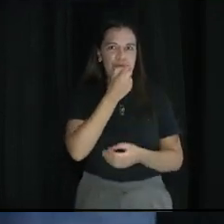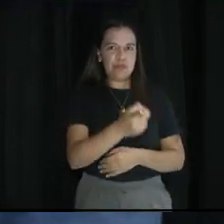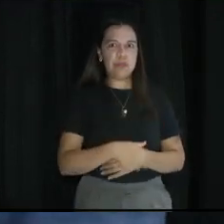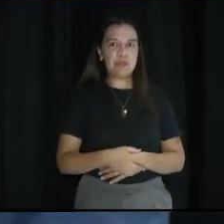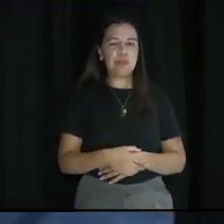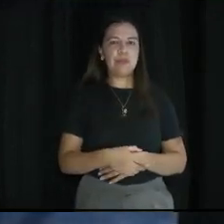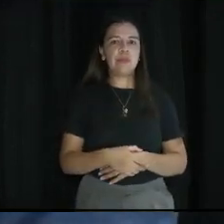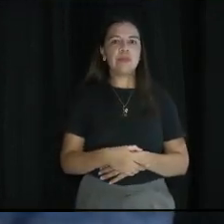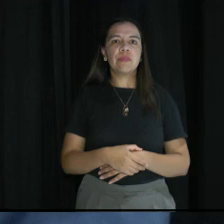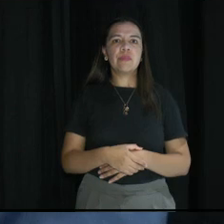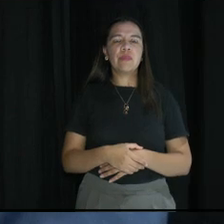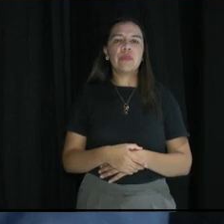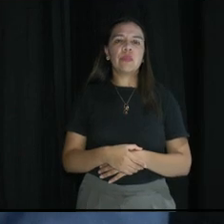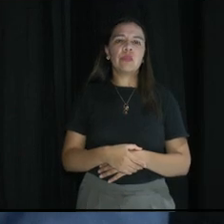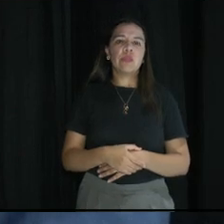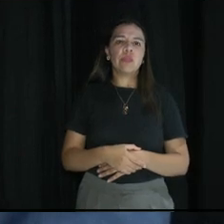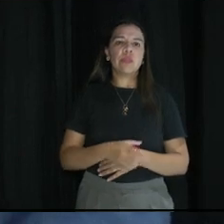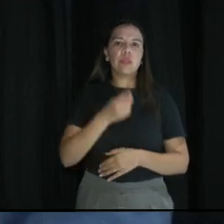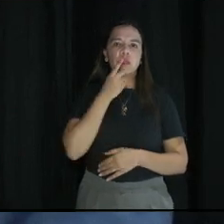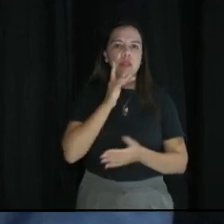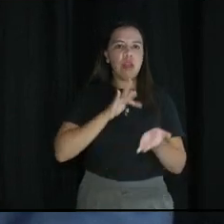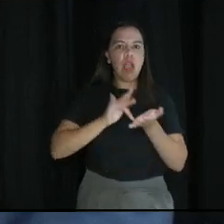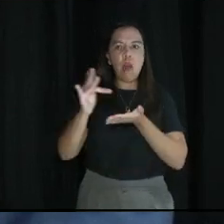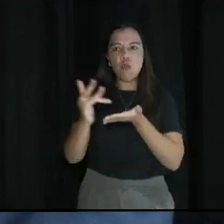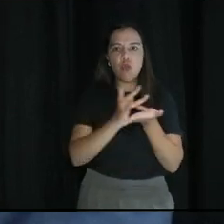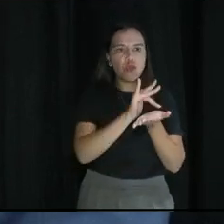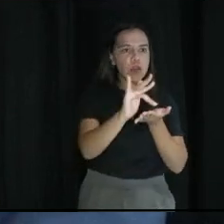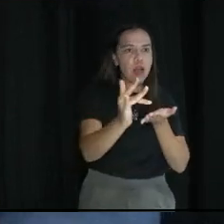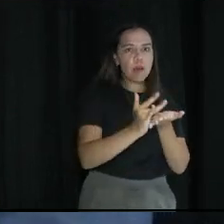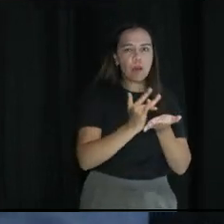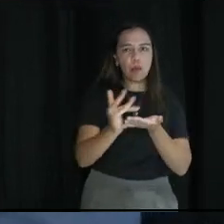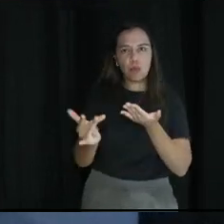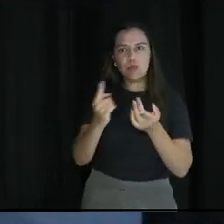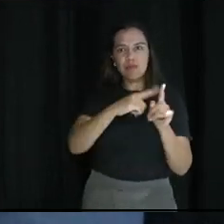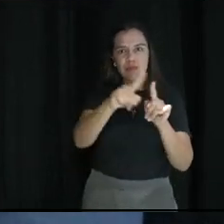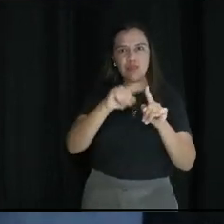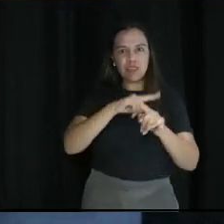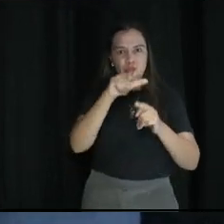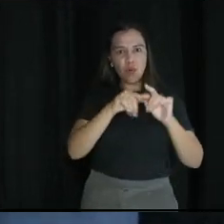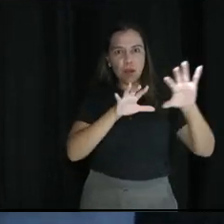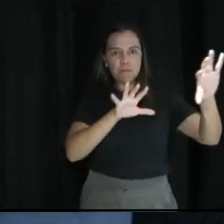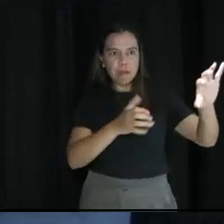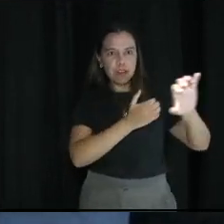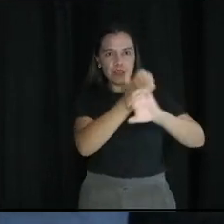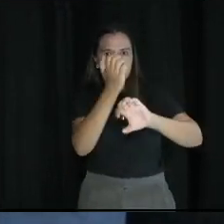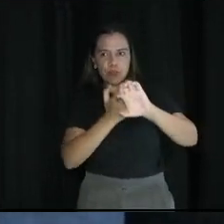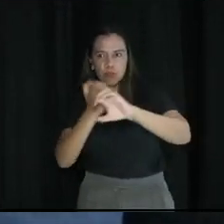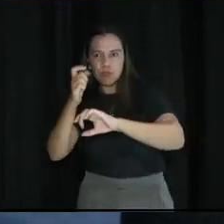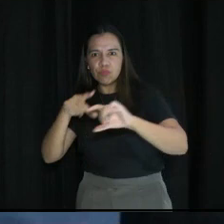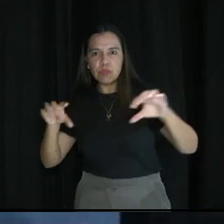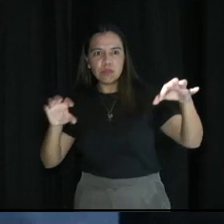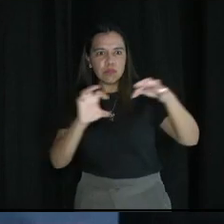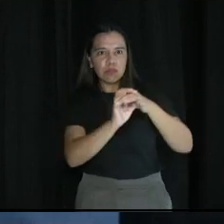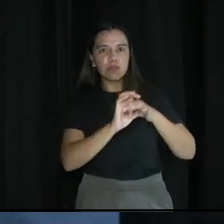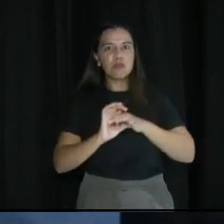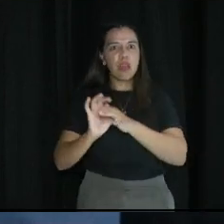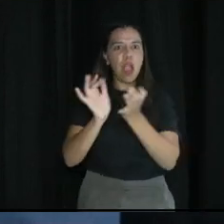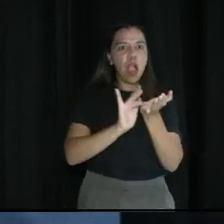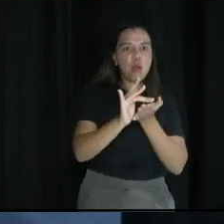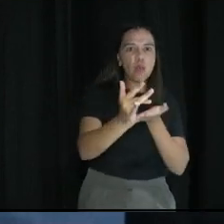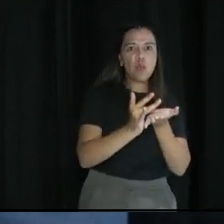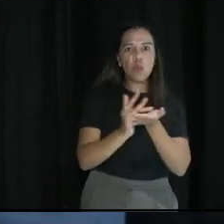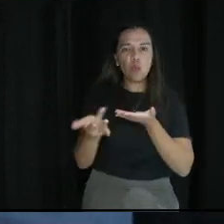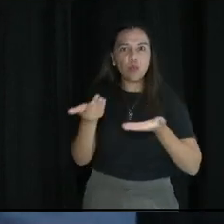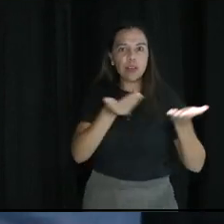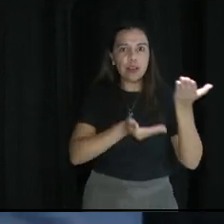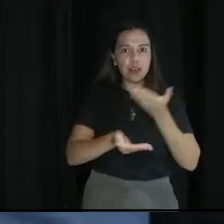que nos apoyamos de las fiscalías regionales. Y con estas fiscalías regionales, pues, todo el mundo podemos